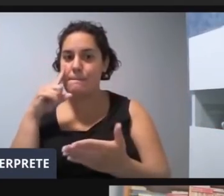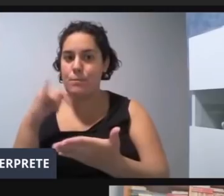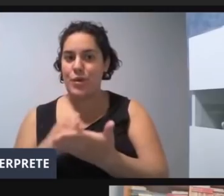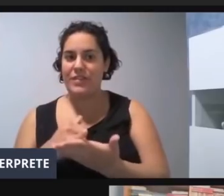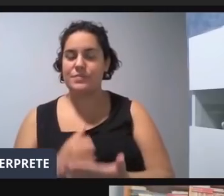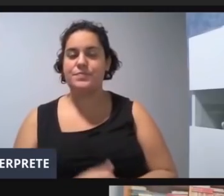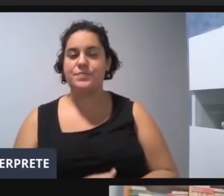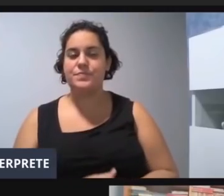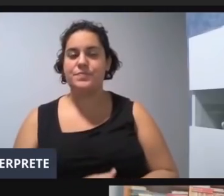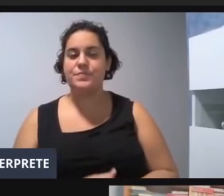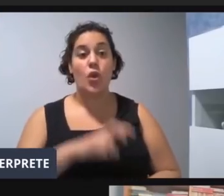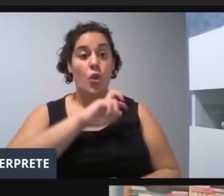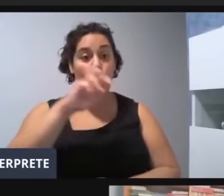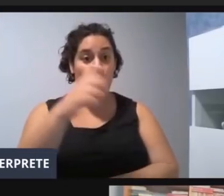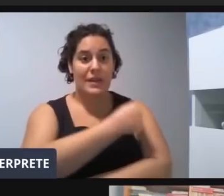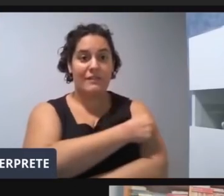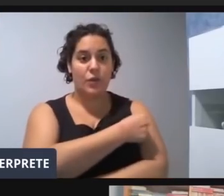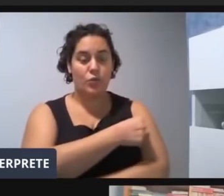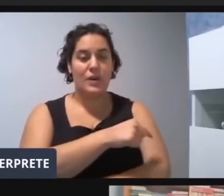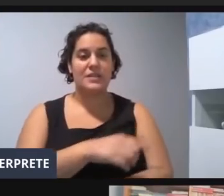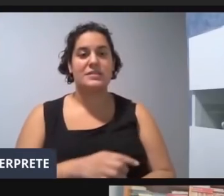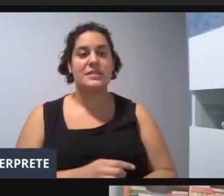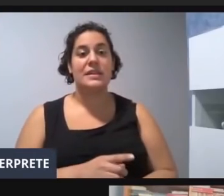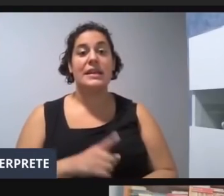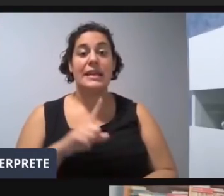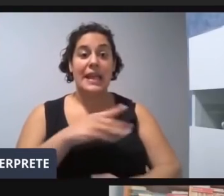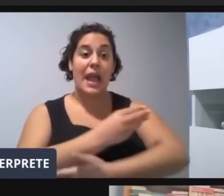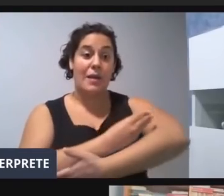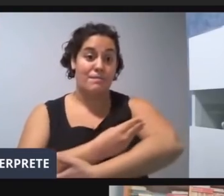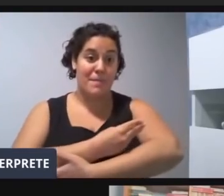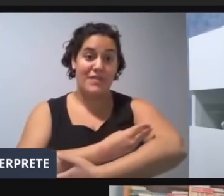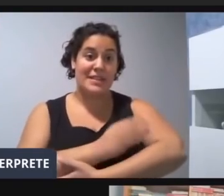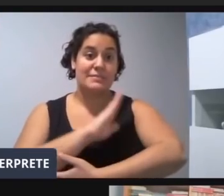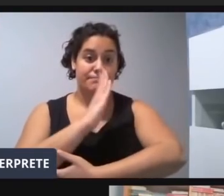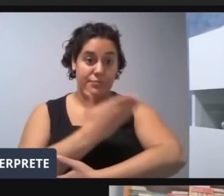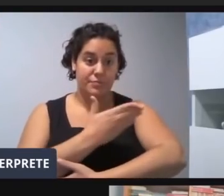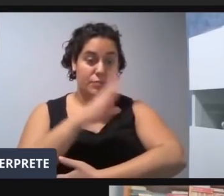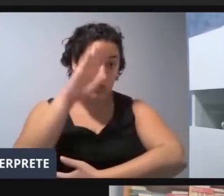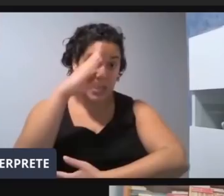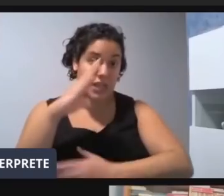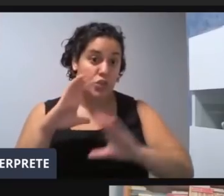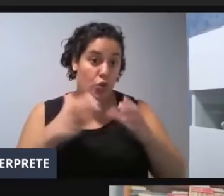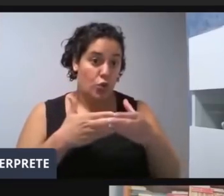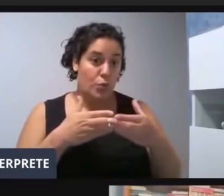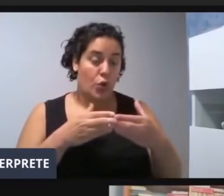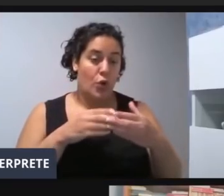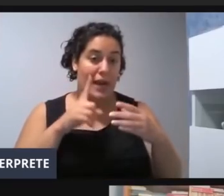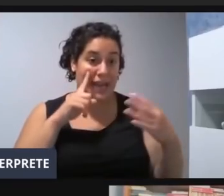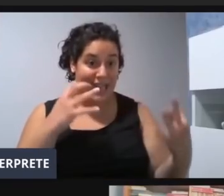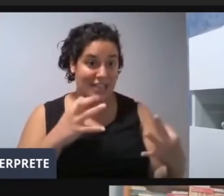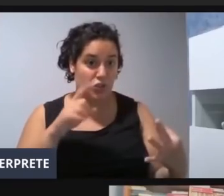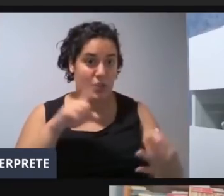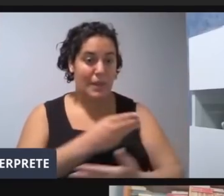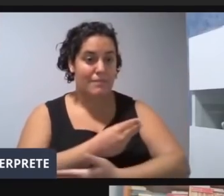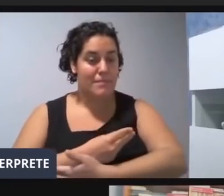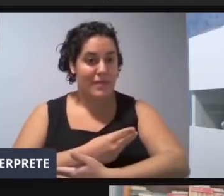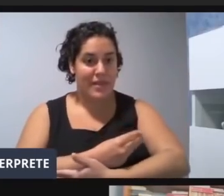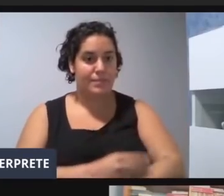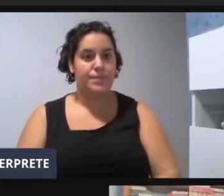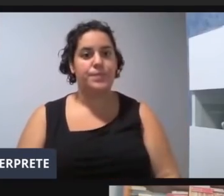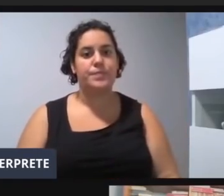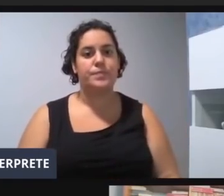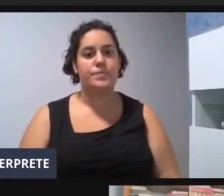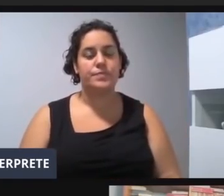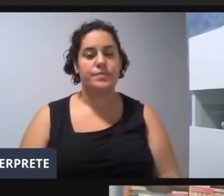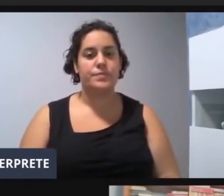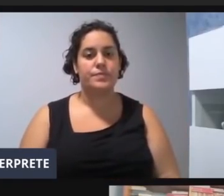son las que infectan sobre todo a los bebés, pues los grupos de riesgo son los bebés, ¿vale? Entonces se prueban primero en población adulta sana y luego se va a probar en